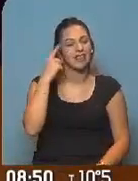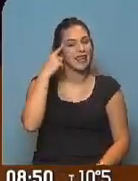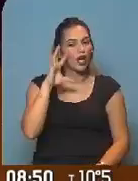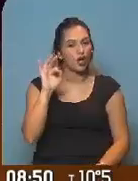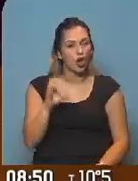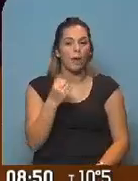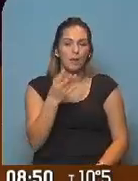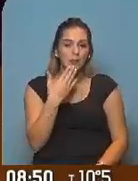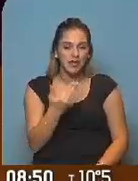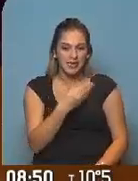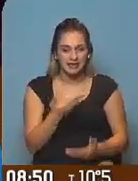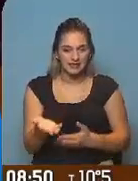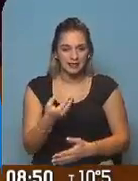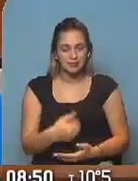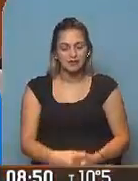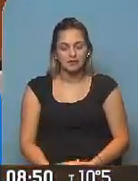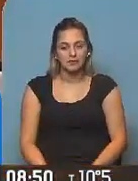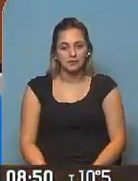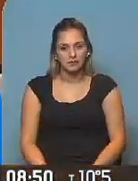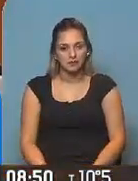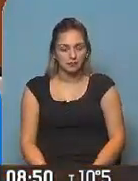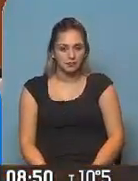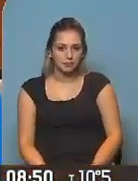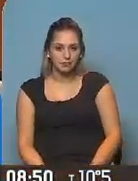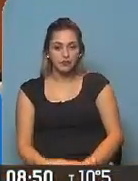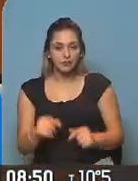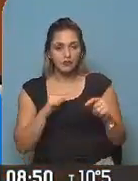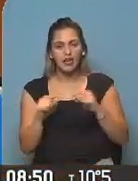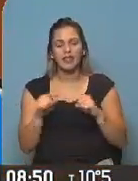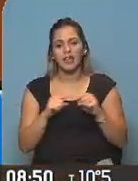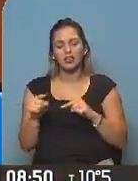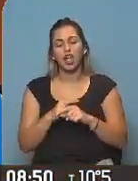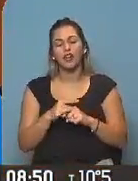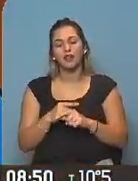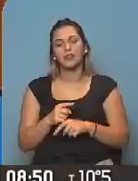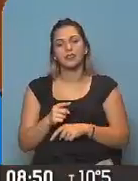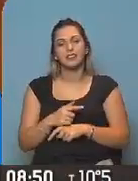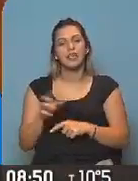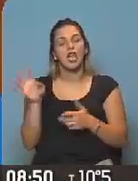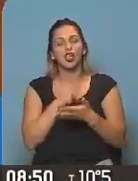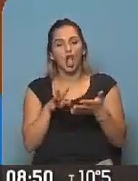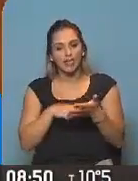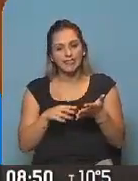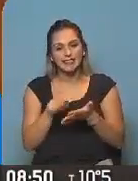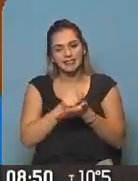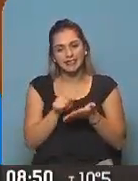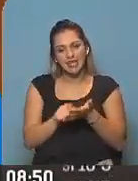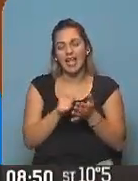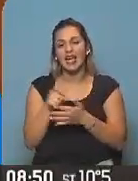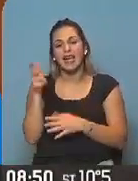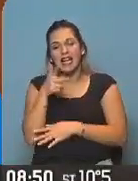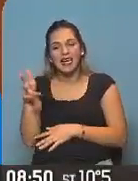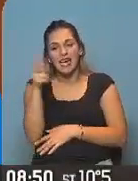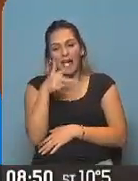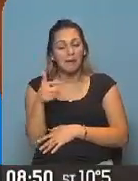gracias por estar con nosotros esta mañana. Muchas gracias, Darío. Que además de director, productor, guionista, cámara, es